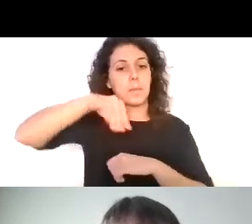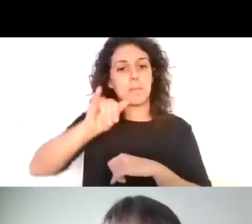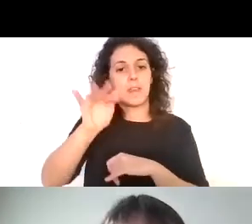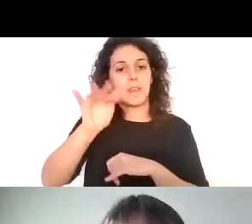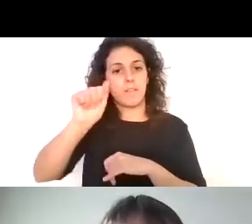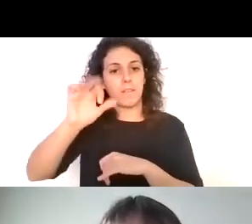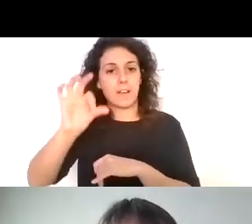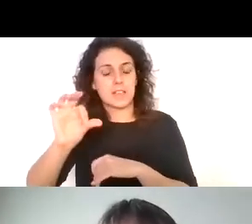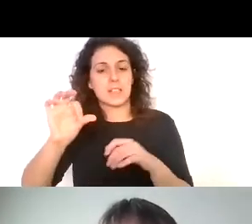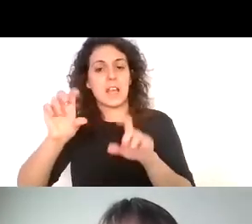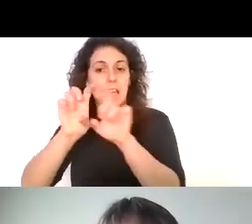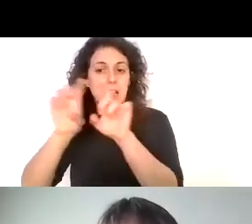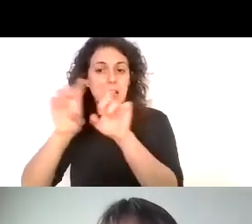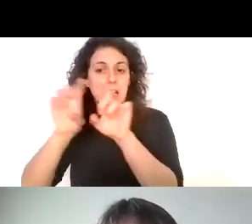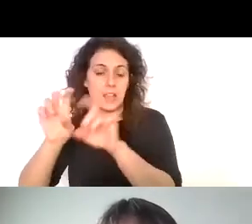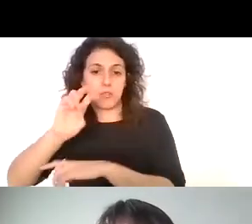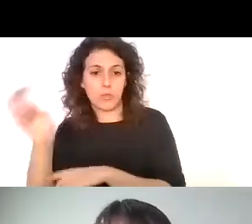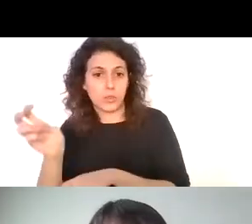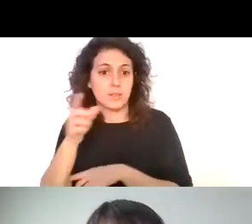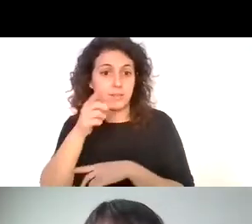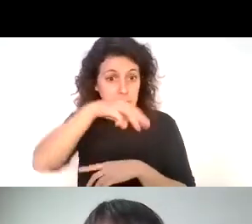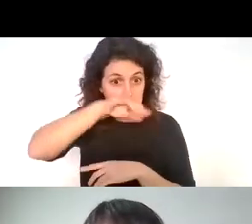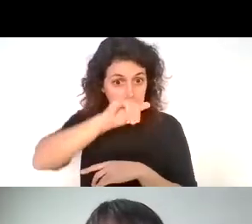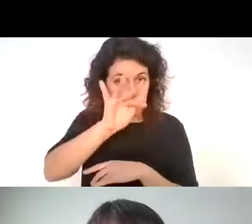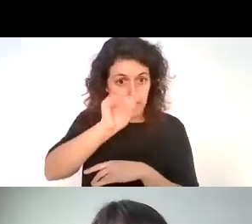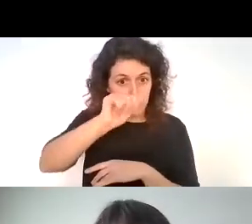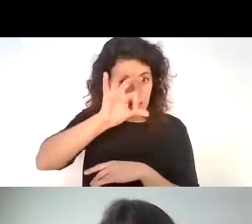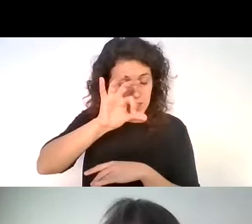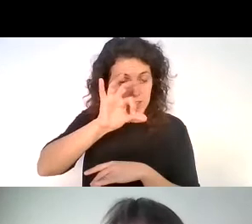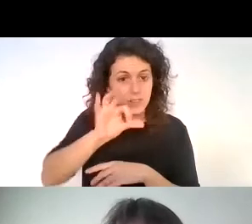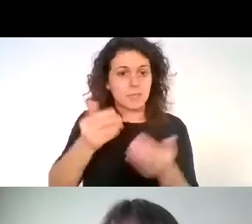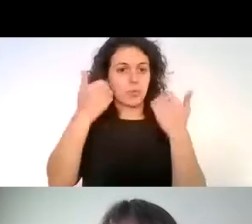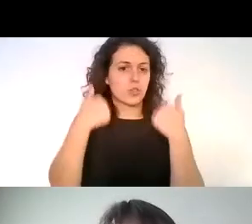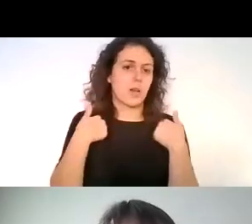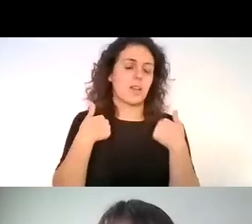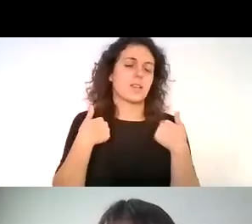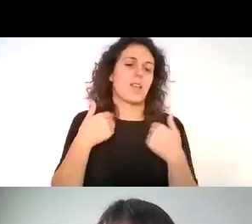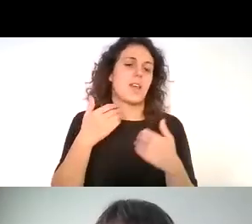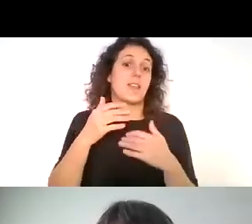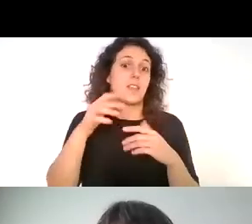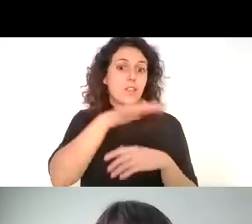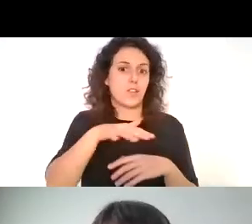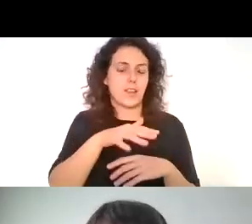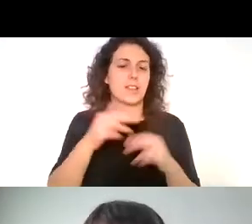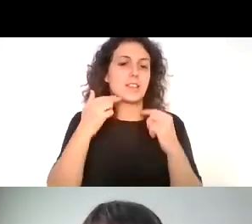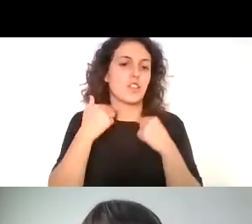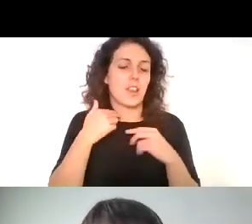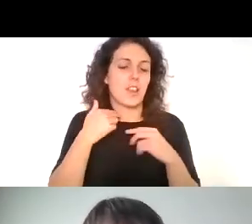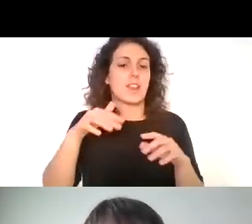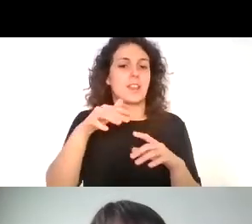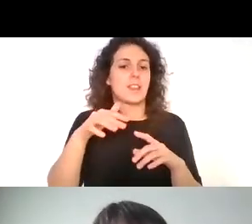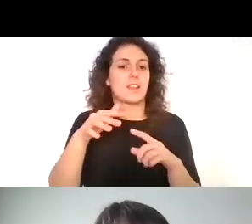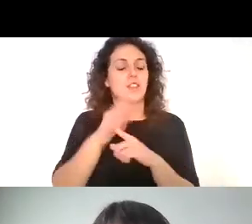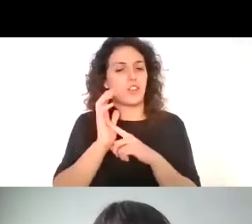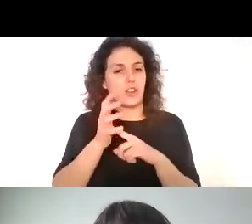son pues, los referentes en la provincia de Girona a nivel de discapacidad física. Y desde aquí les agradecemos su esfuerzo y colaboración